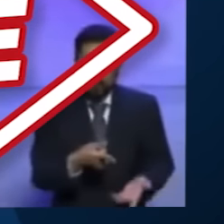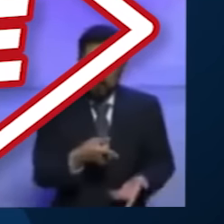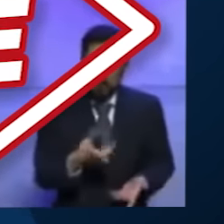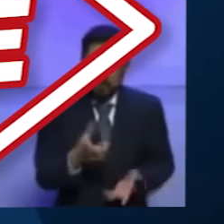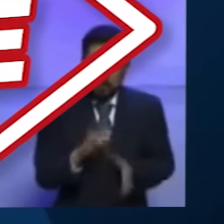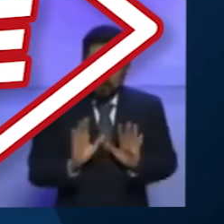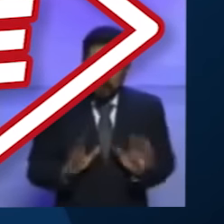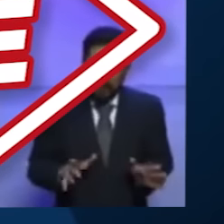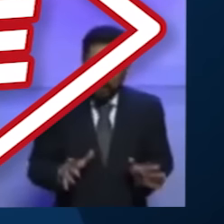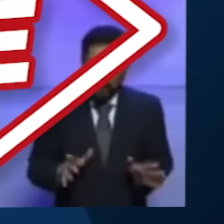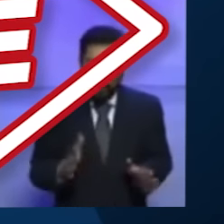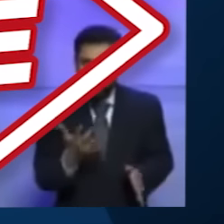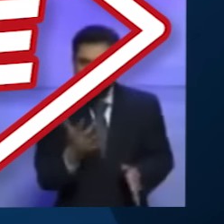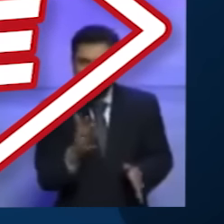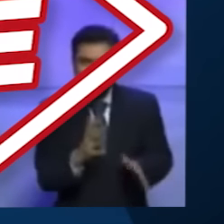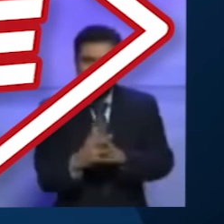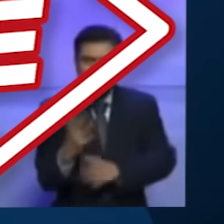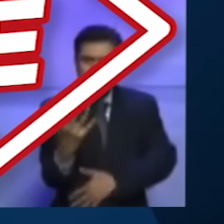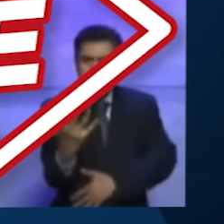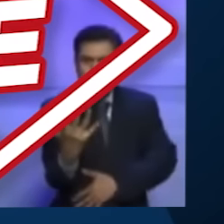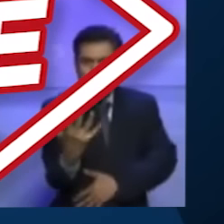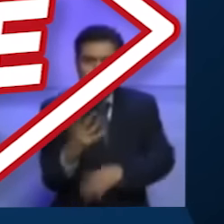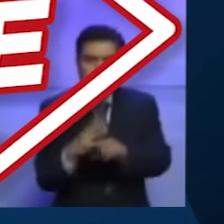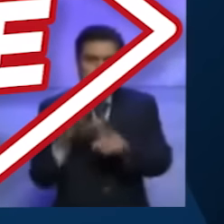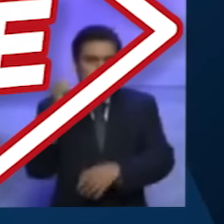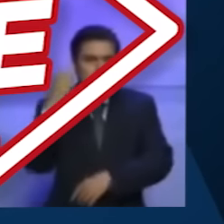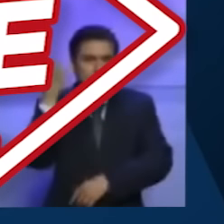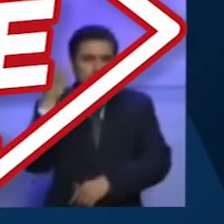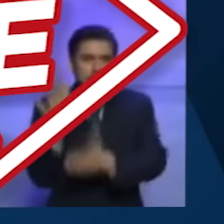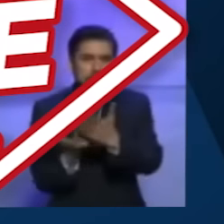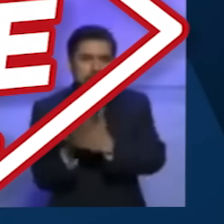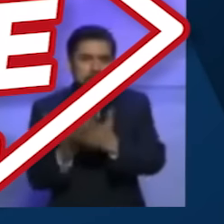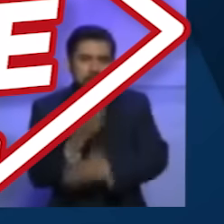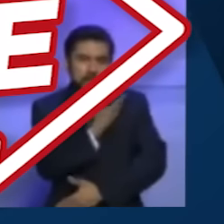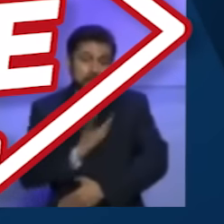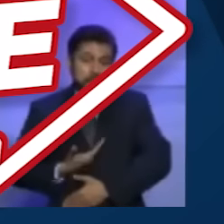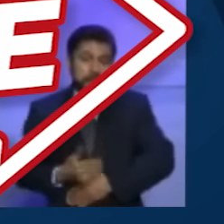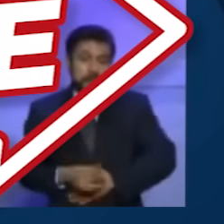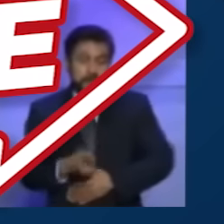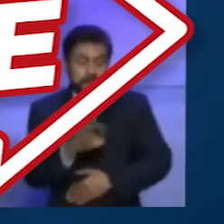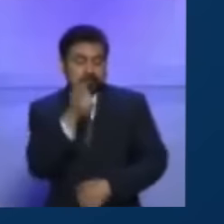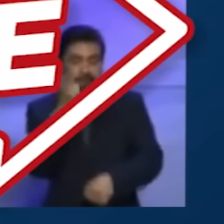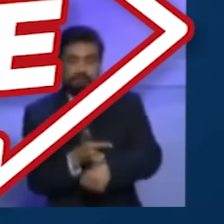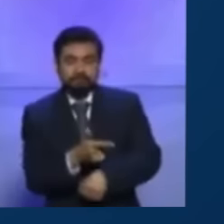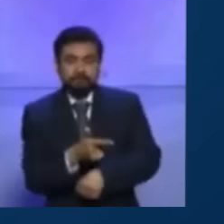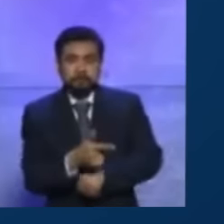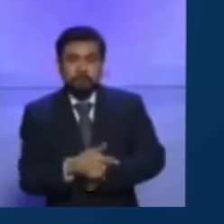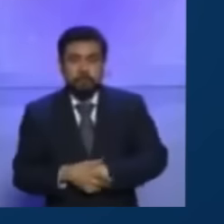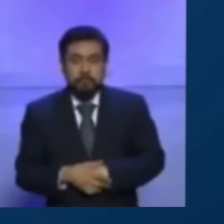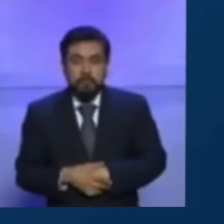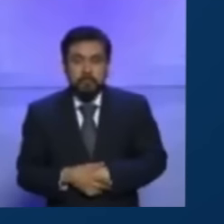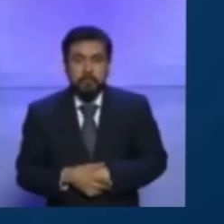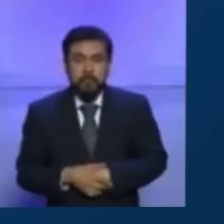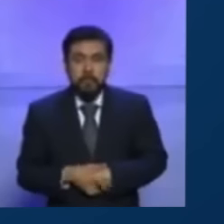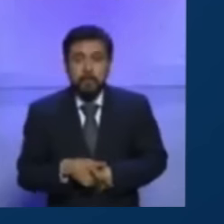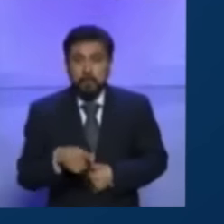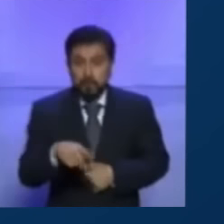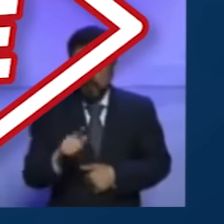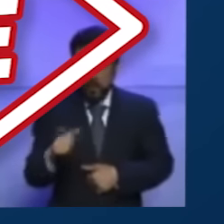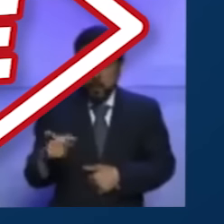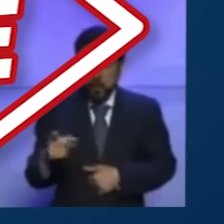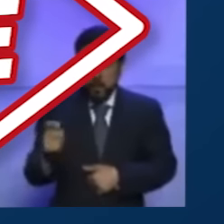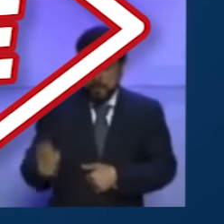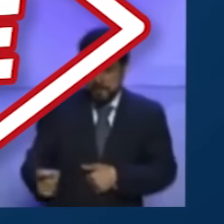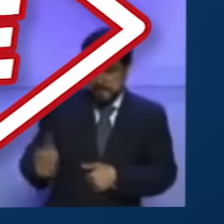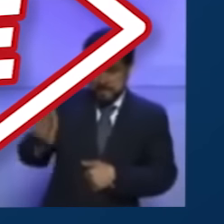en cerca de 50 conferencias matutinas a pesar de que la elección de la primera presidenta